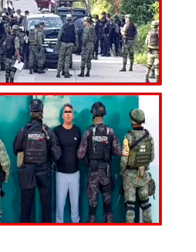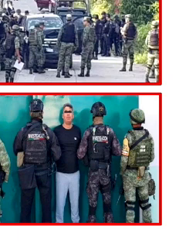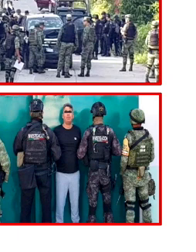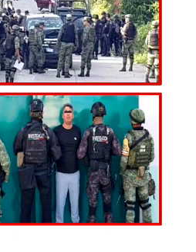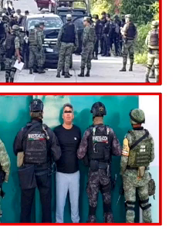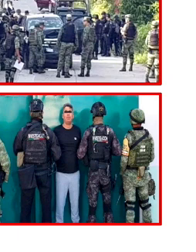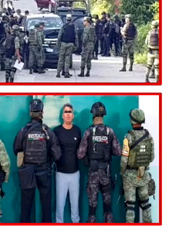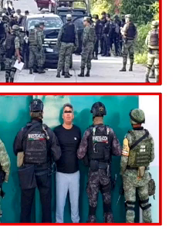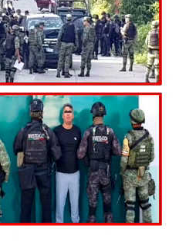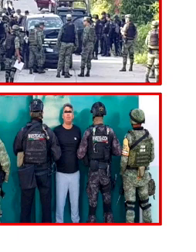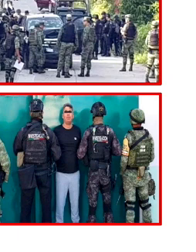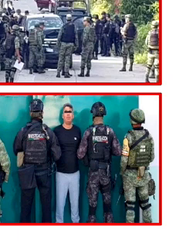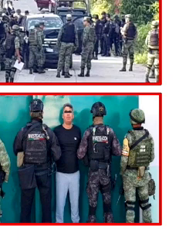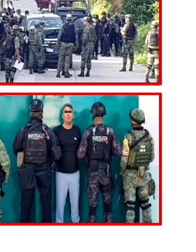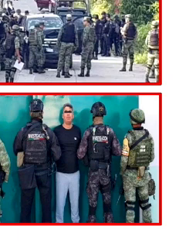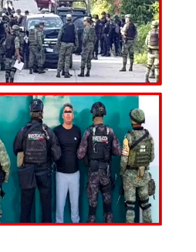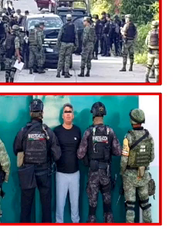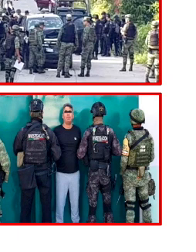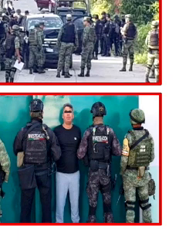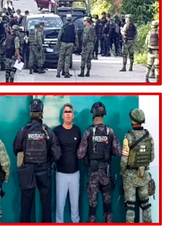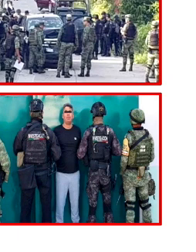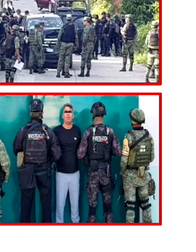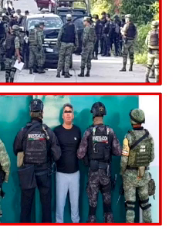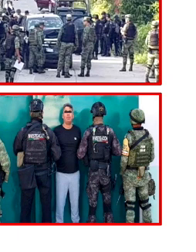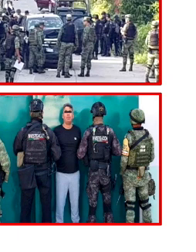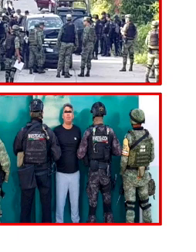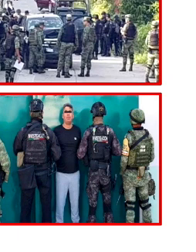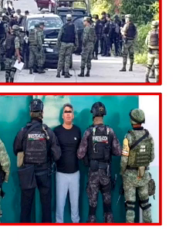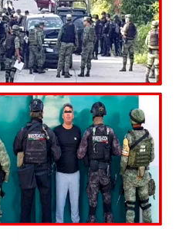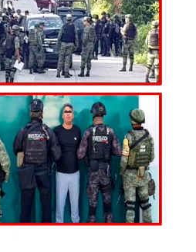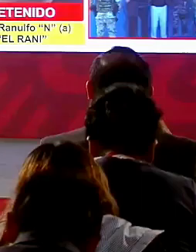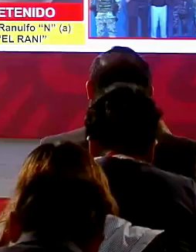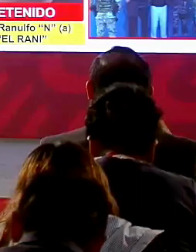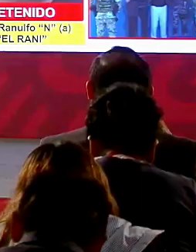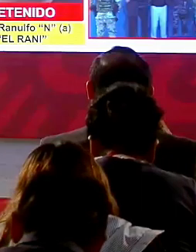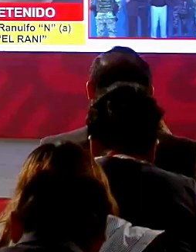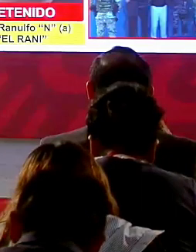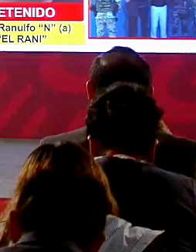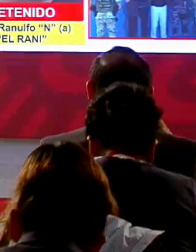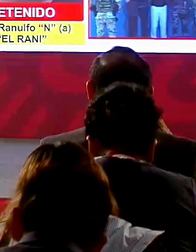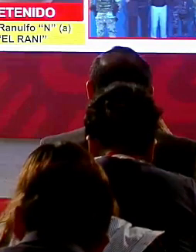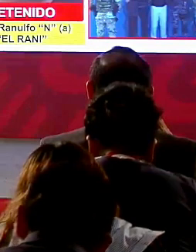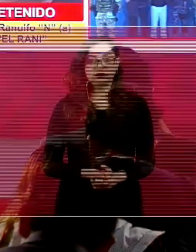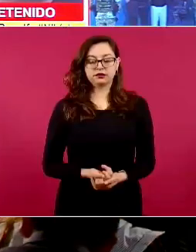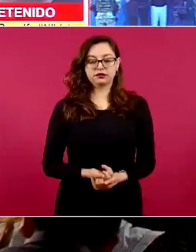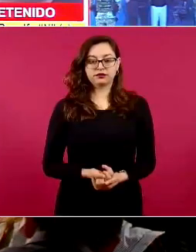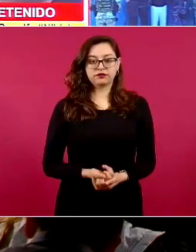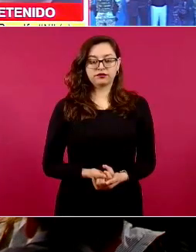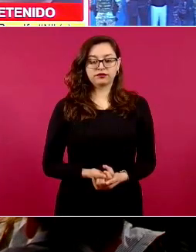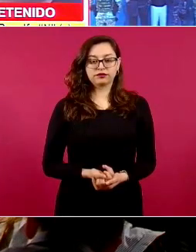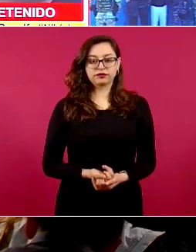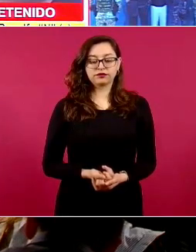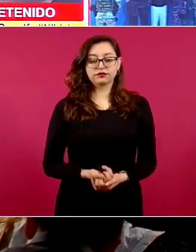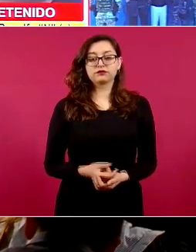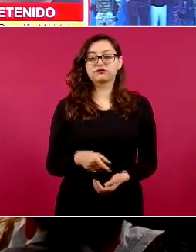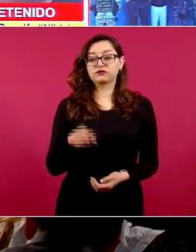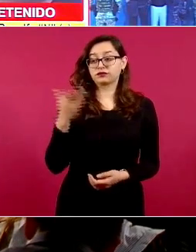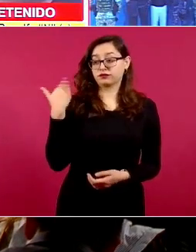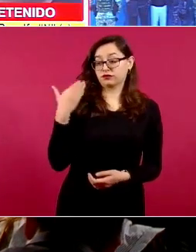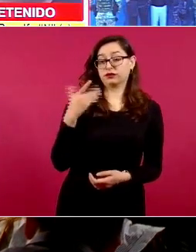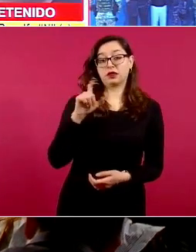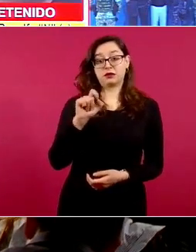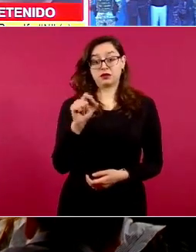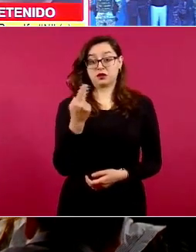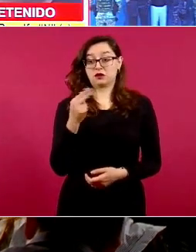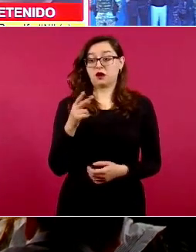vez, se encuentra recluido desde el pasado mes de noviembre del 2020, una vez que fue detenido por el